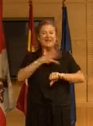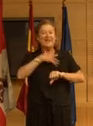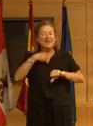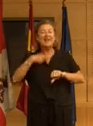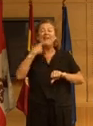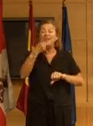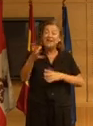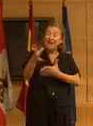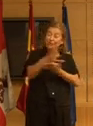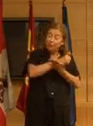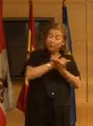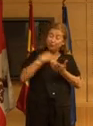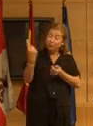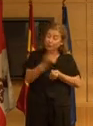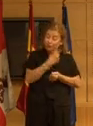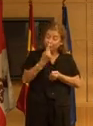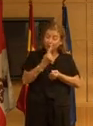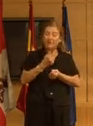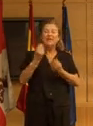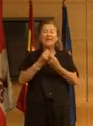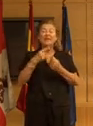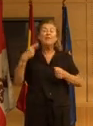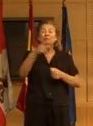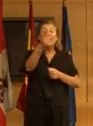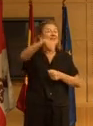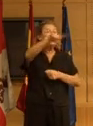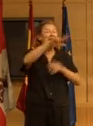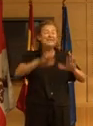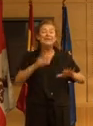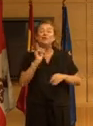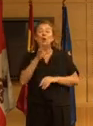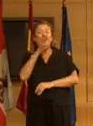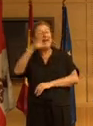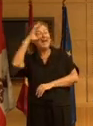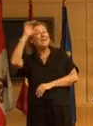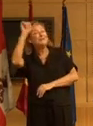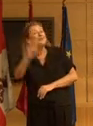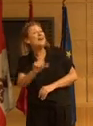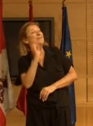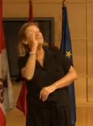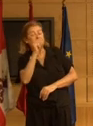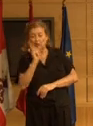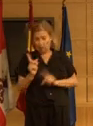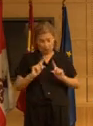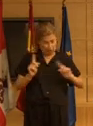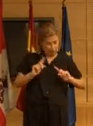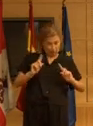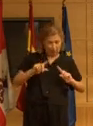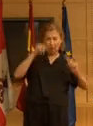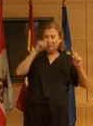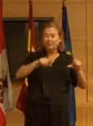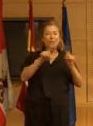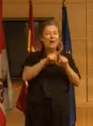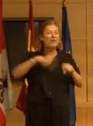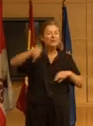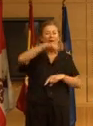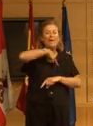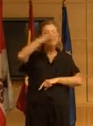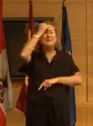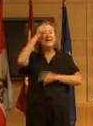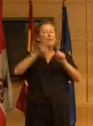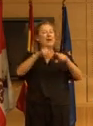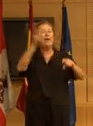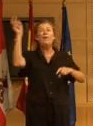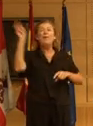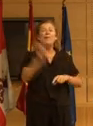Quería deciros a todos vosotros que vosotros no estáis aquí simplemente para escuchar unas charlas. Esto no está concebido como un sitio